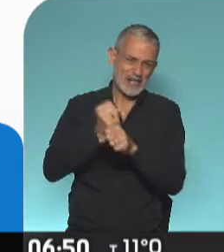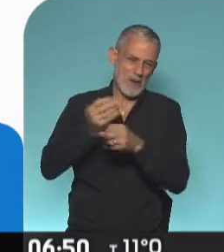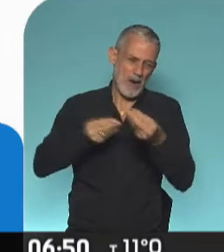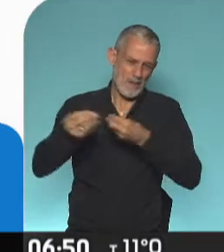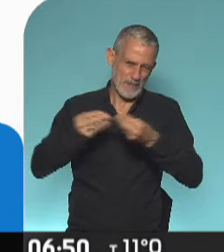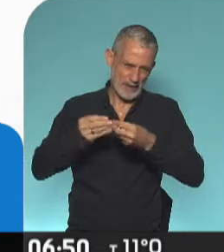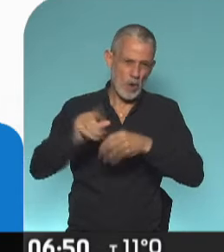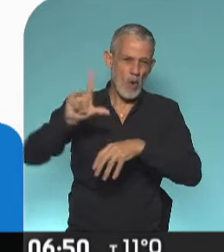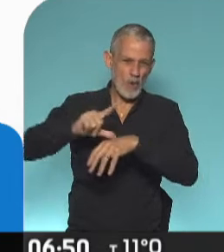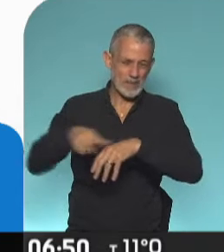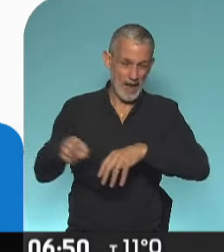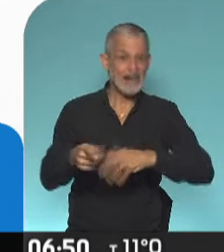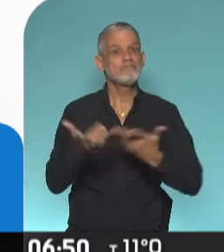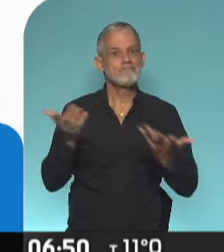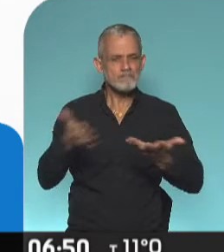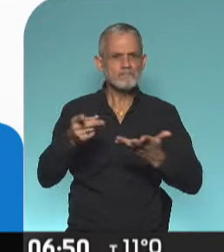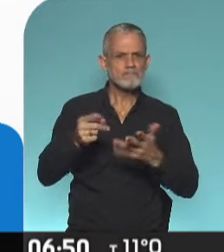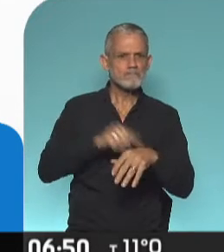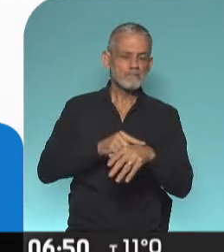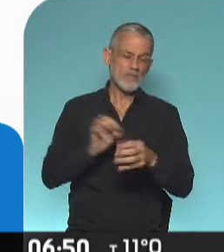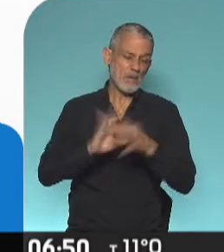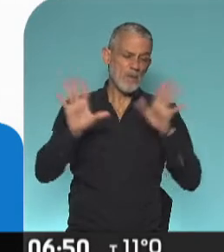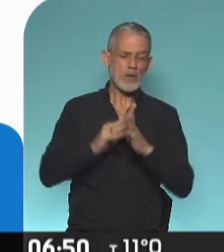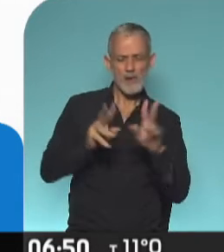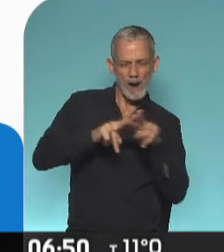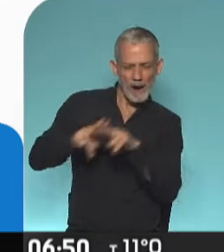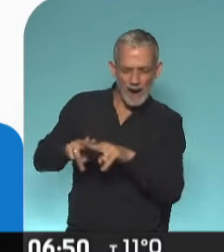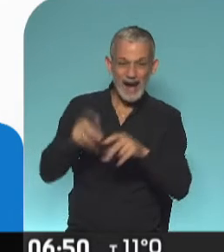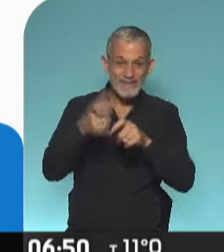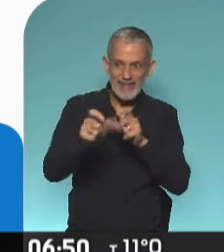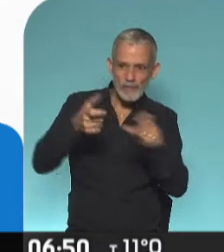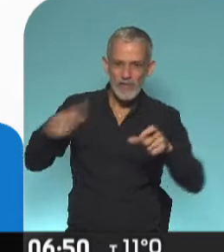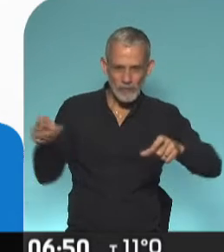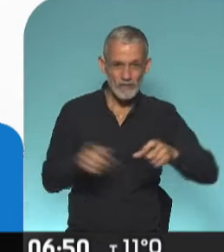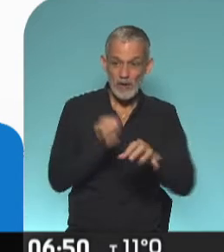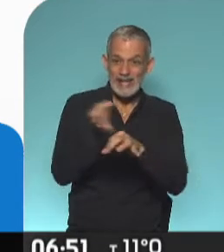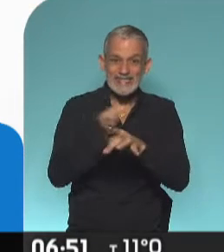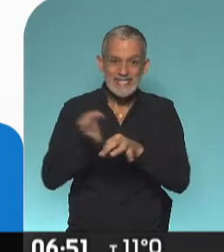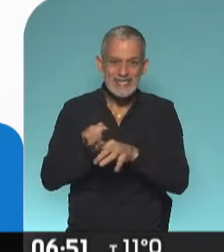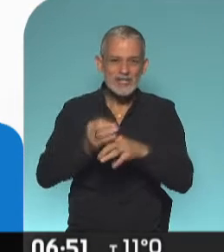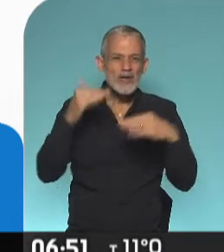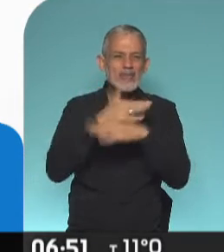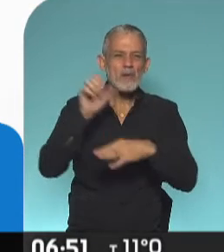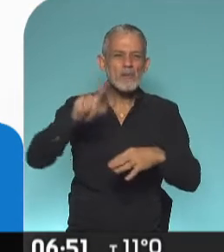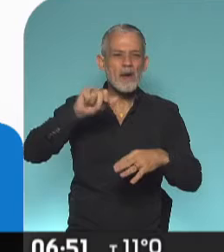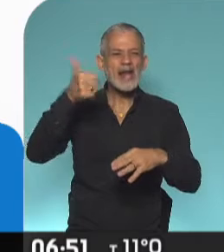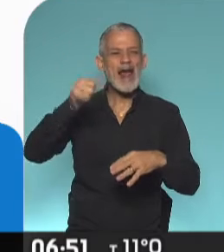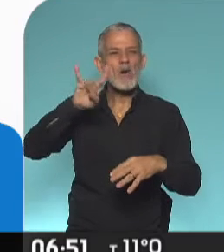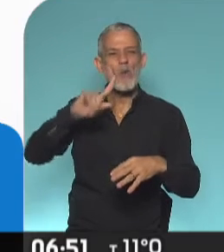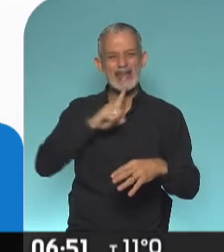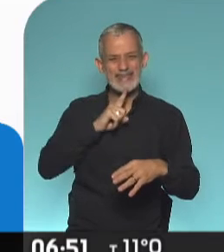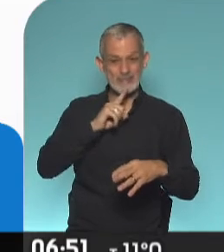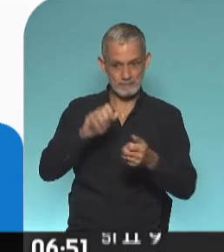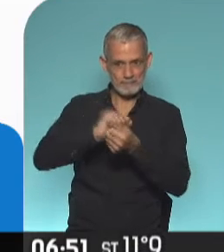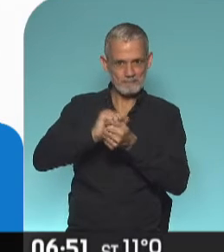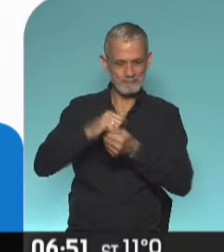Guatemala, en sus ratos libres graba y edita sus propios videos enseñando la lengua náhuatl y los publica